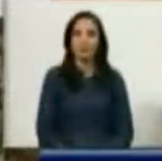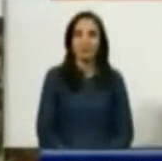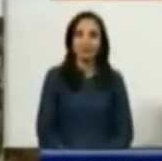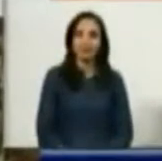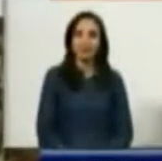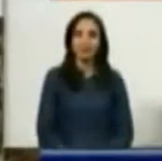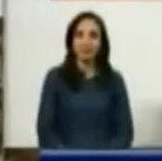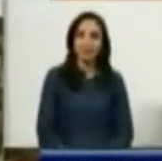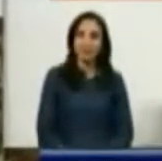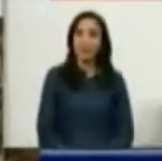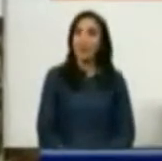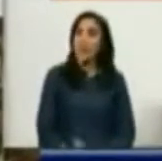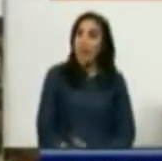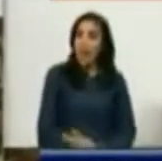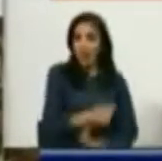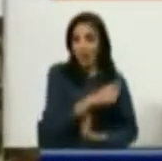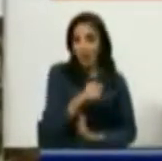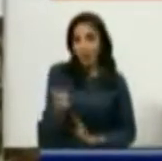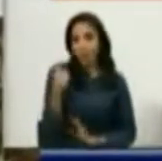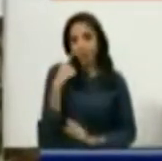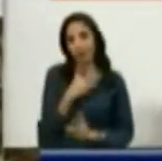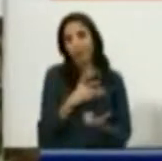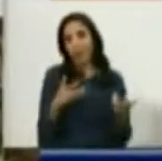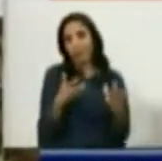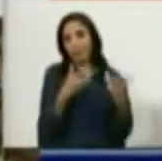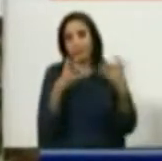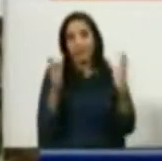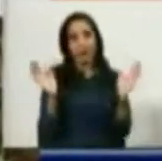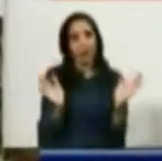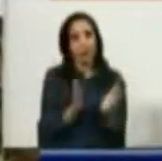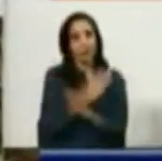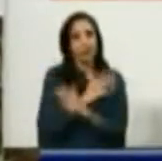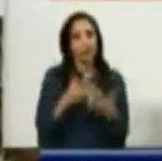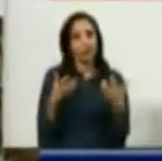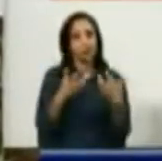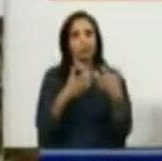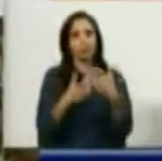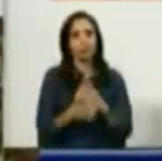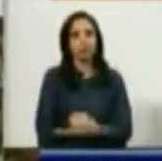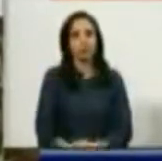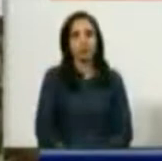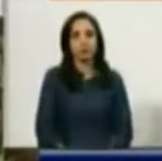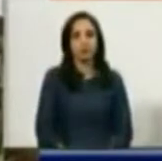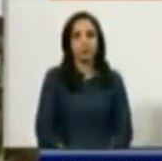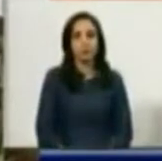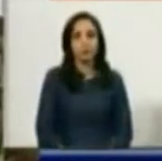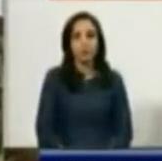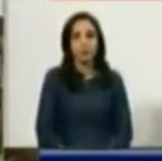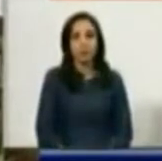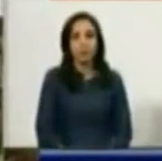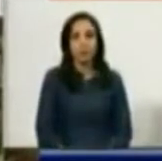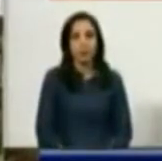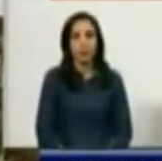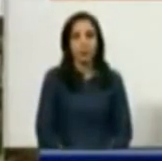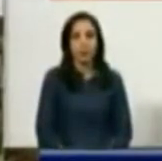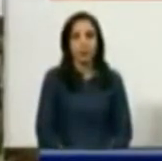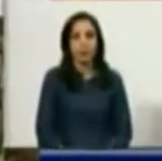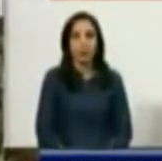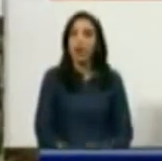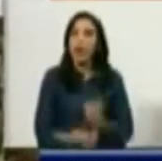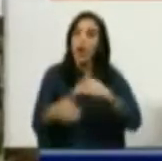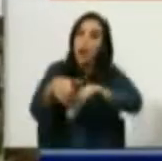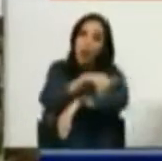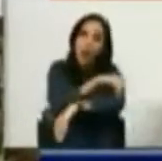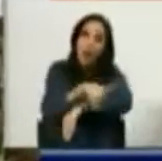y el que quiera chocar que le dé el que quiera chocar que le dé ahí vamos a estar nosotros en la calle las calles